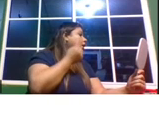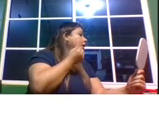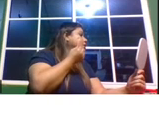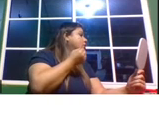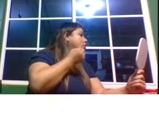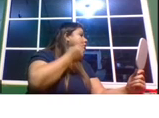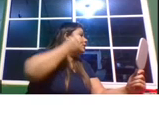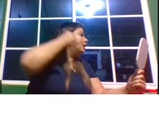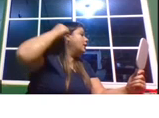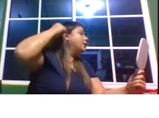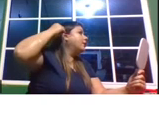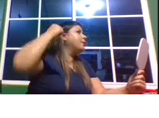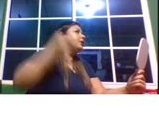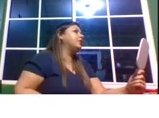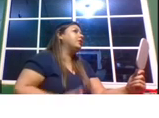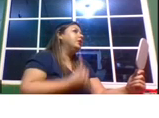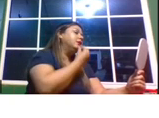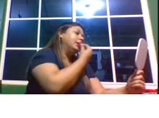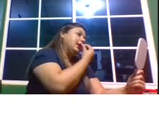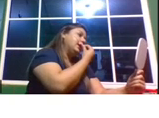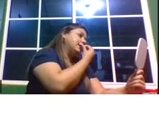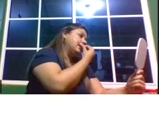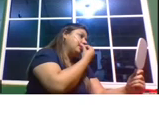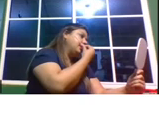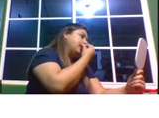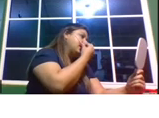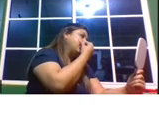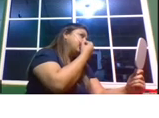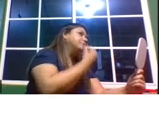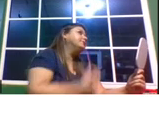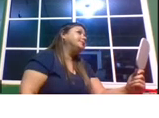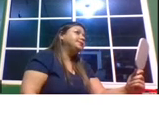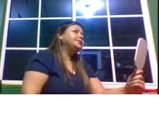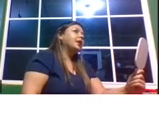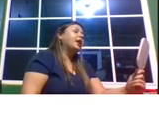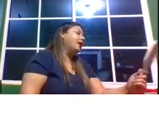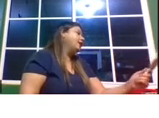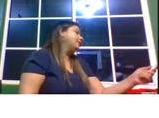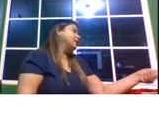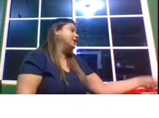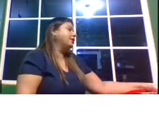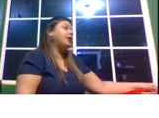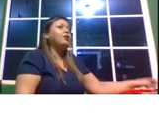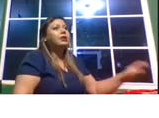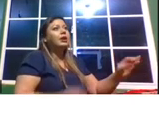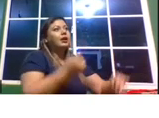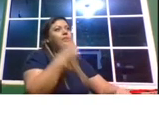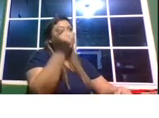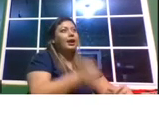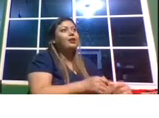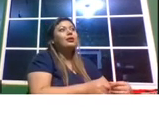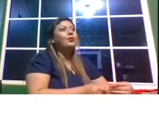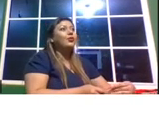one. Entonces, para tomar una decisión, tengo que tener datos, procesos y